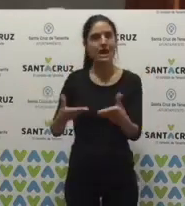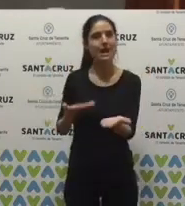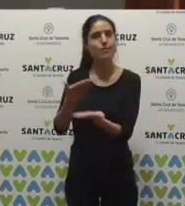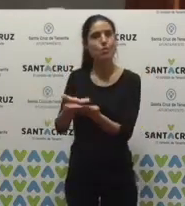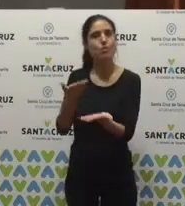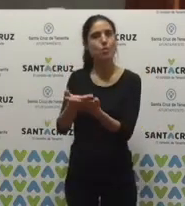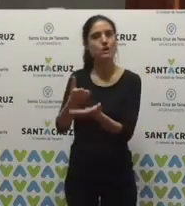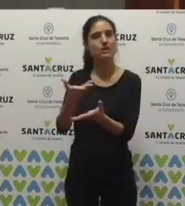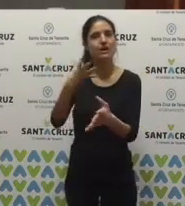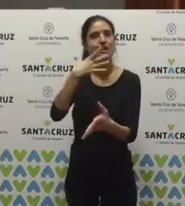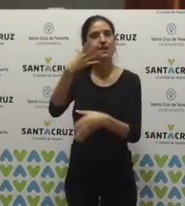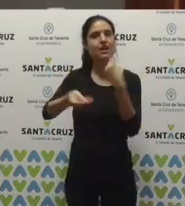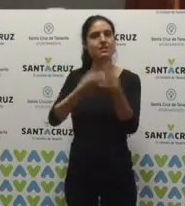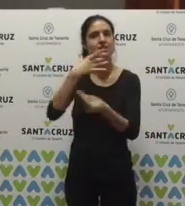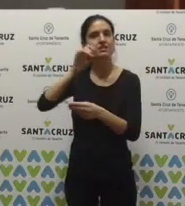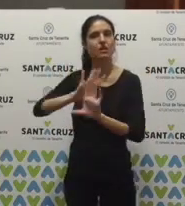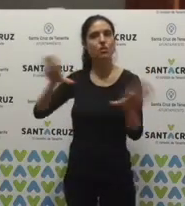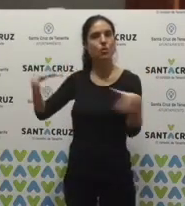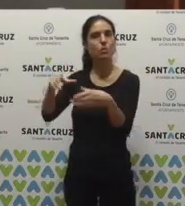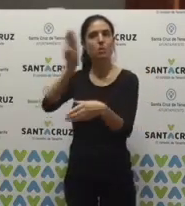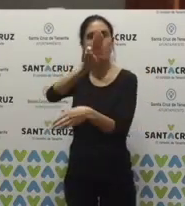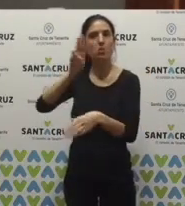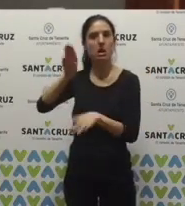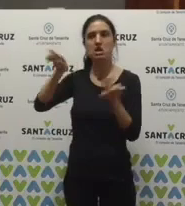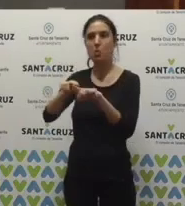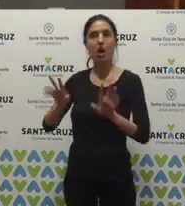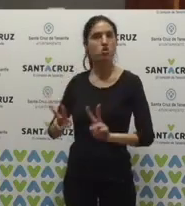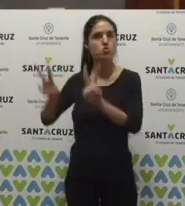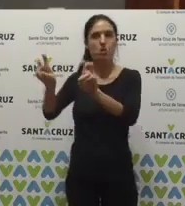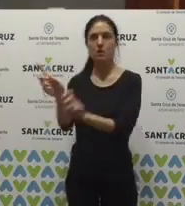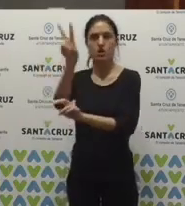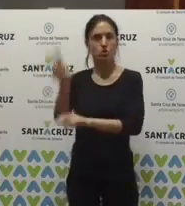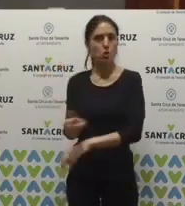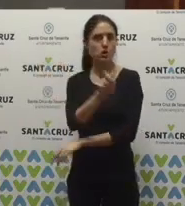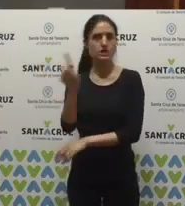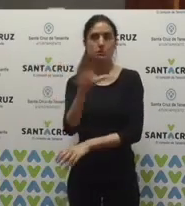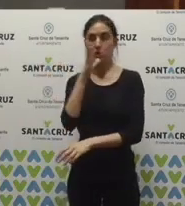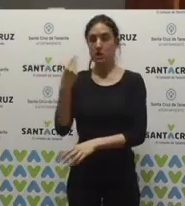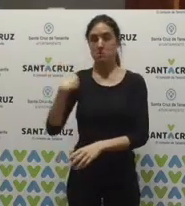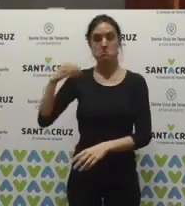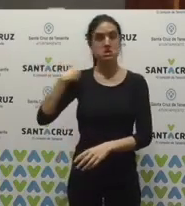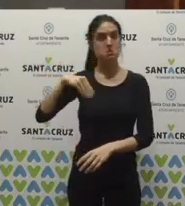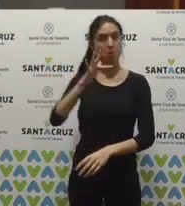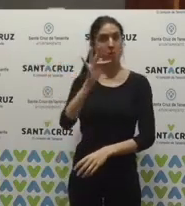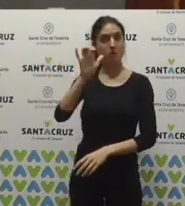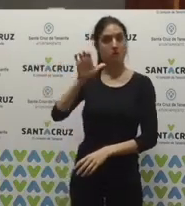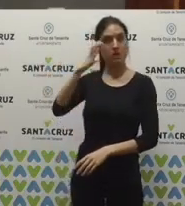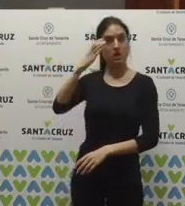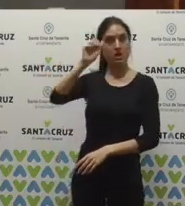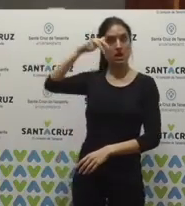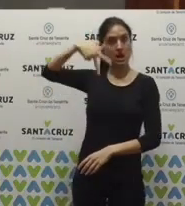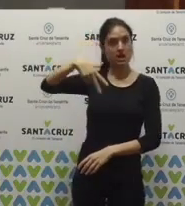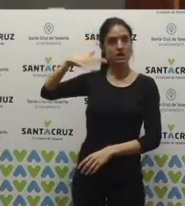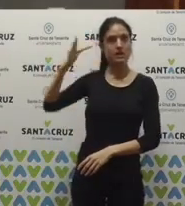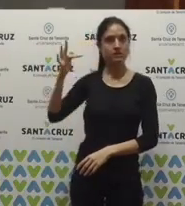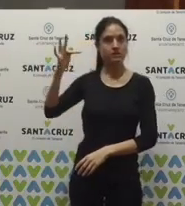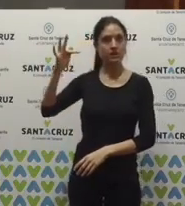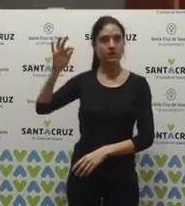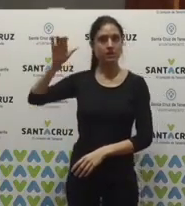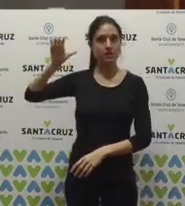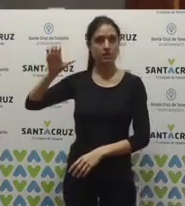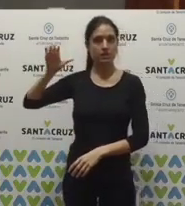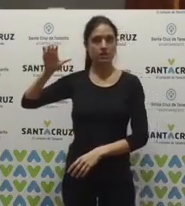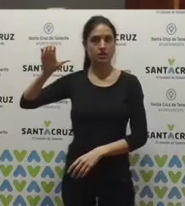tan innovadora en este pleno porque son los acuerdos que ha adoptado la fecam y la fem es cierto que con algún añadido